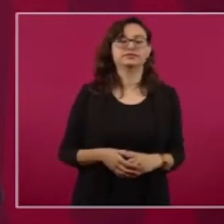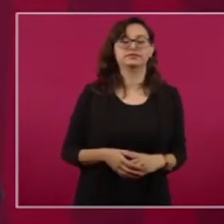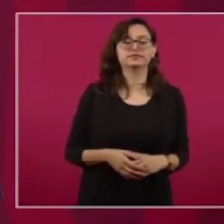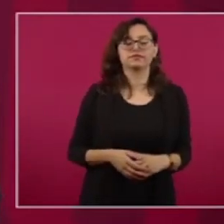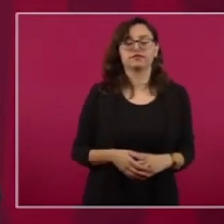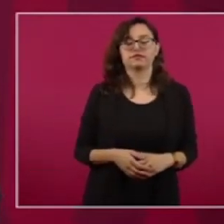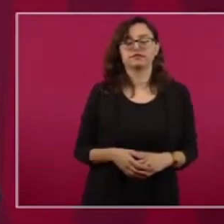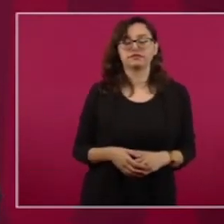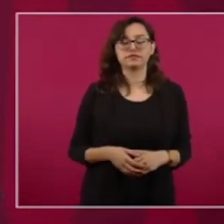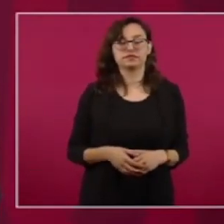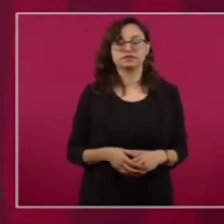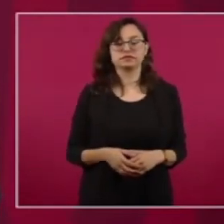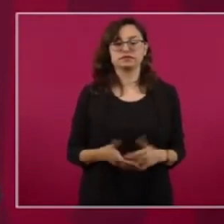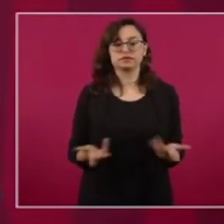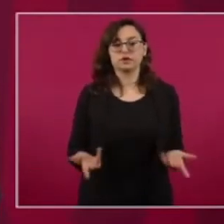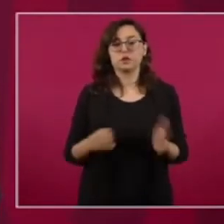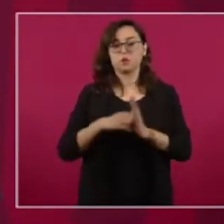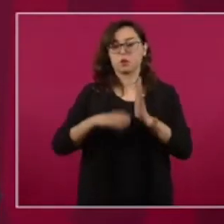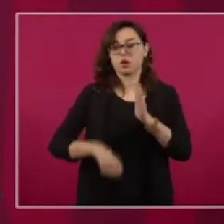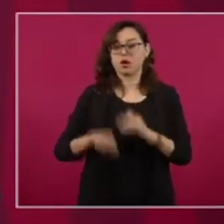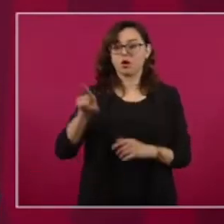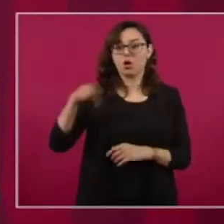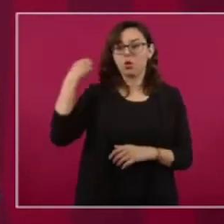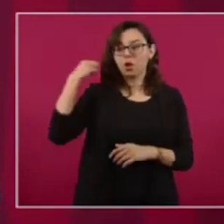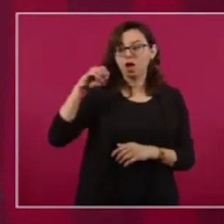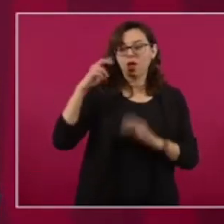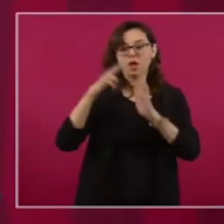en el caso de Huatulco